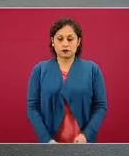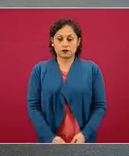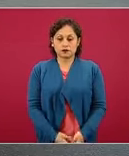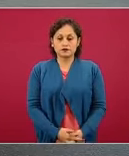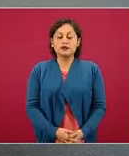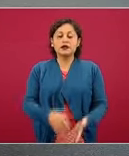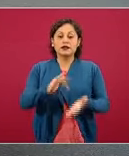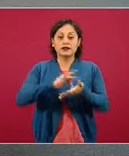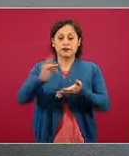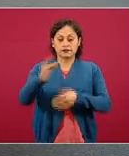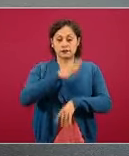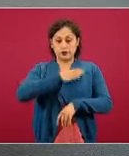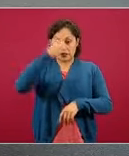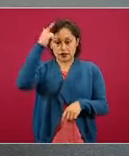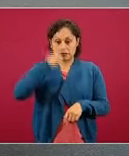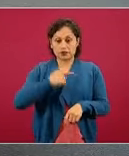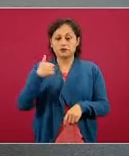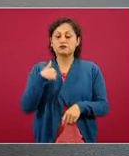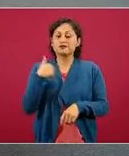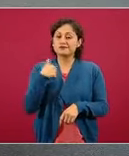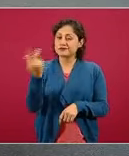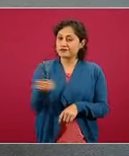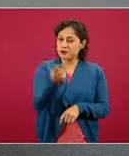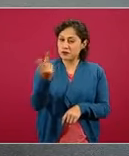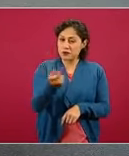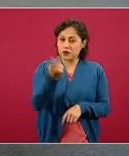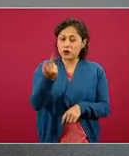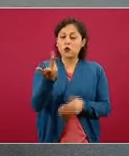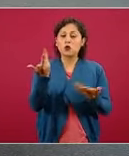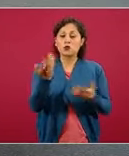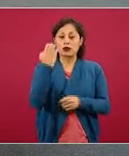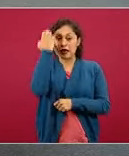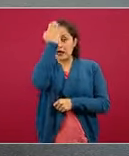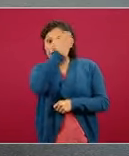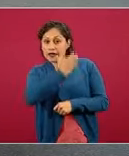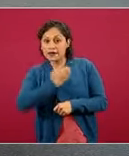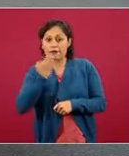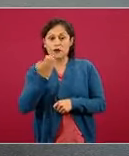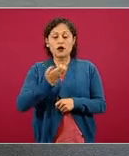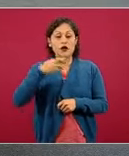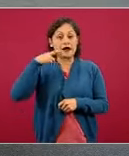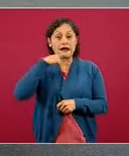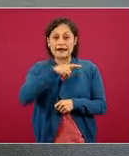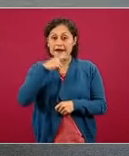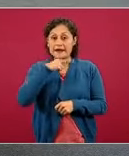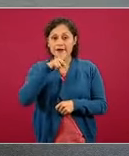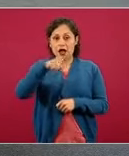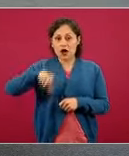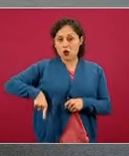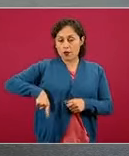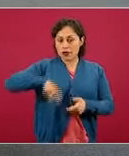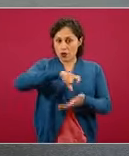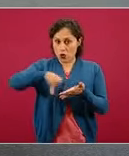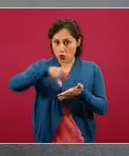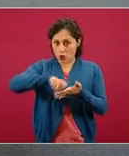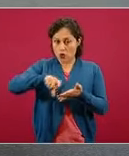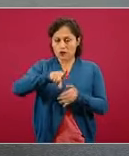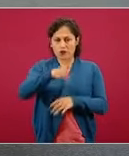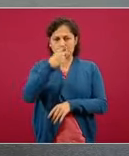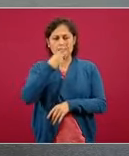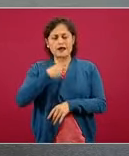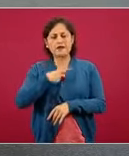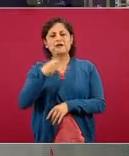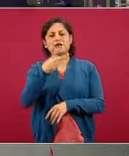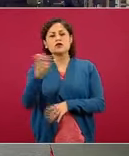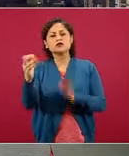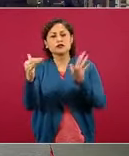Gracias, buenas noches. Buenas noches. Doctor, le quiero preguntar cuántas pruebas antigénicas rápidas va a comprar el gobierno. Usted comentaba que va a haber